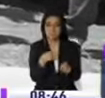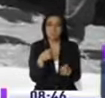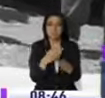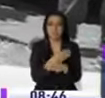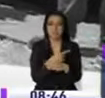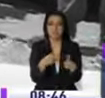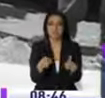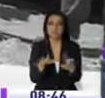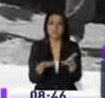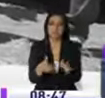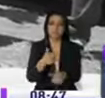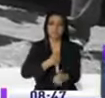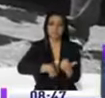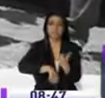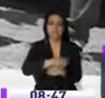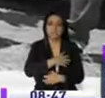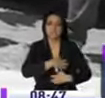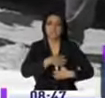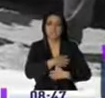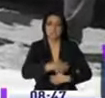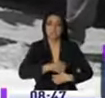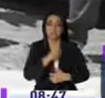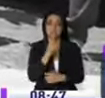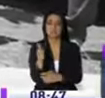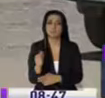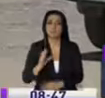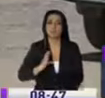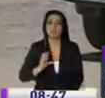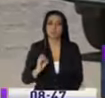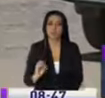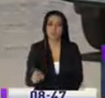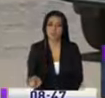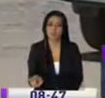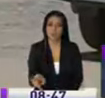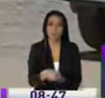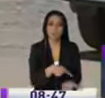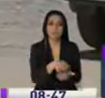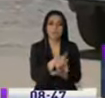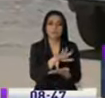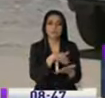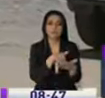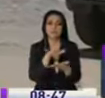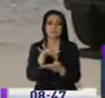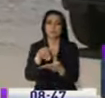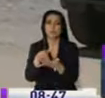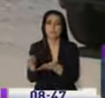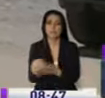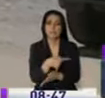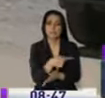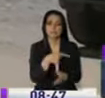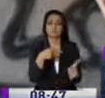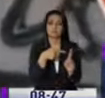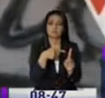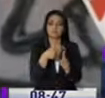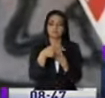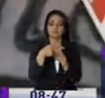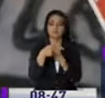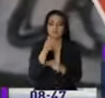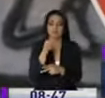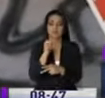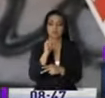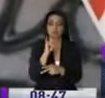móvil habría sido la venganza, en este caso su propio cuñado habría pagado para que asesinen a Antonio Che. Según dicen